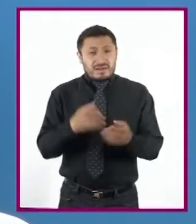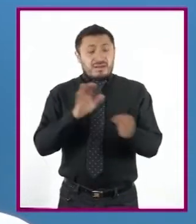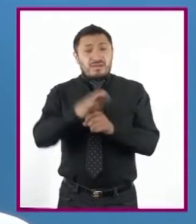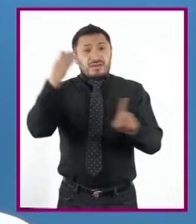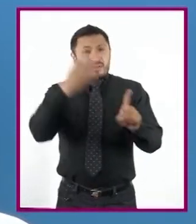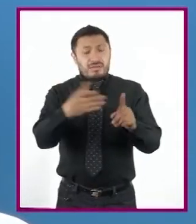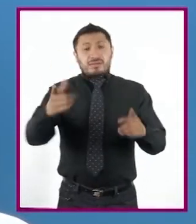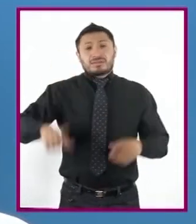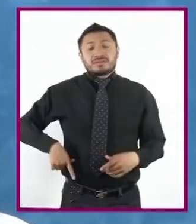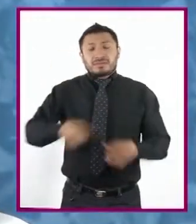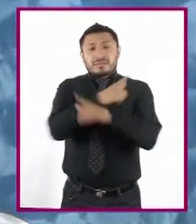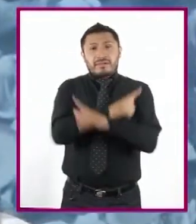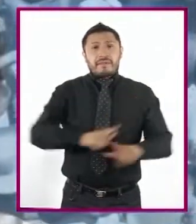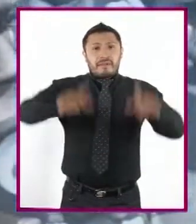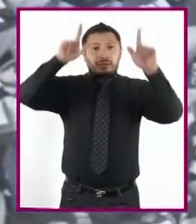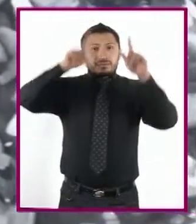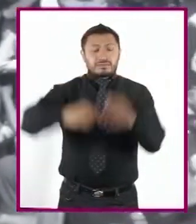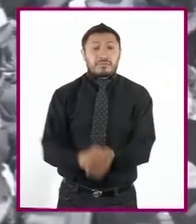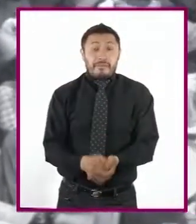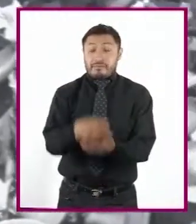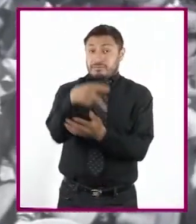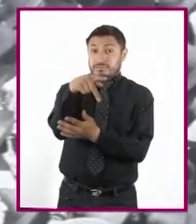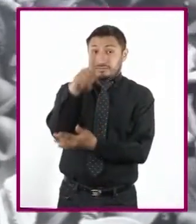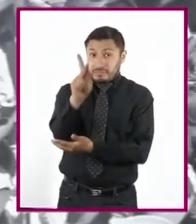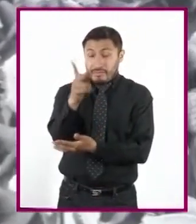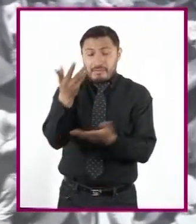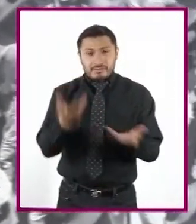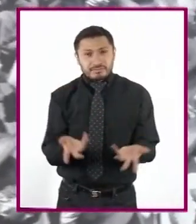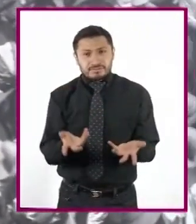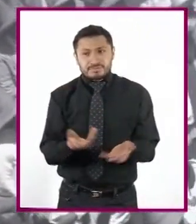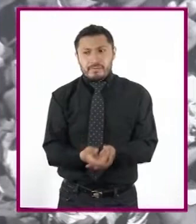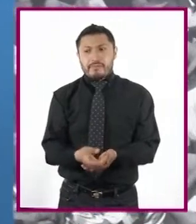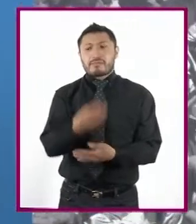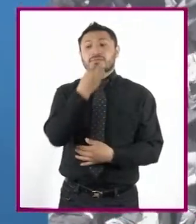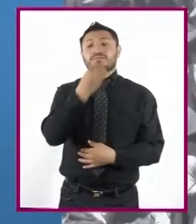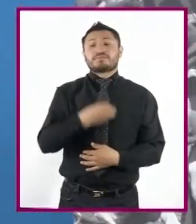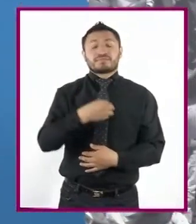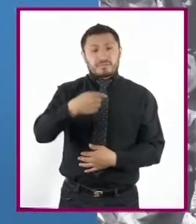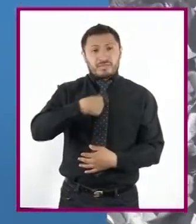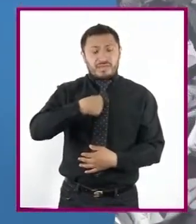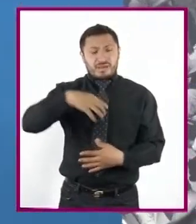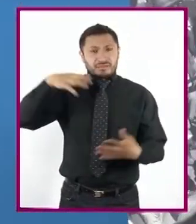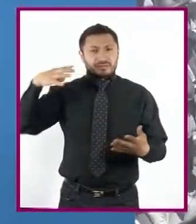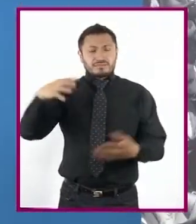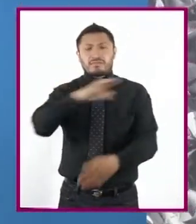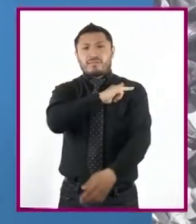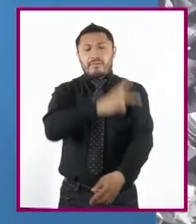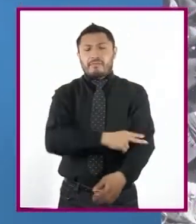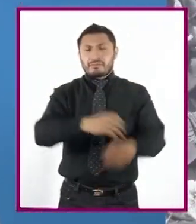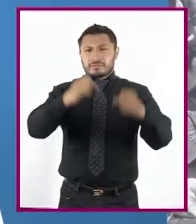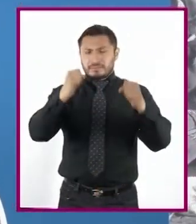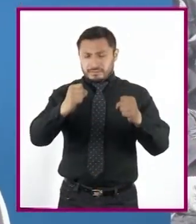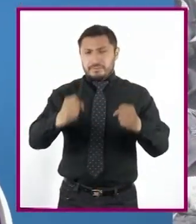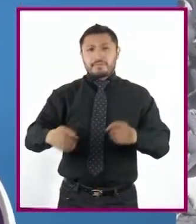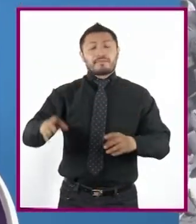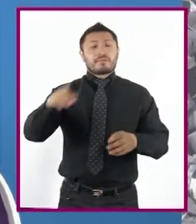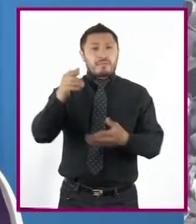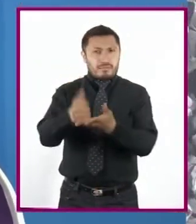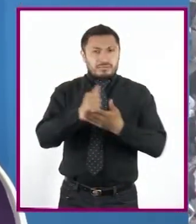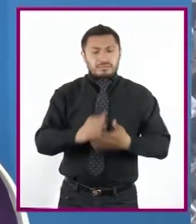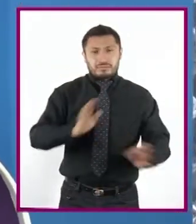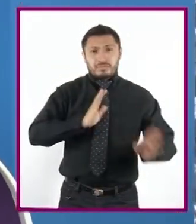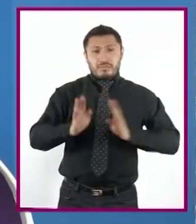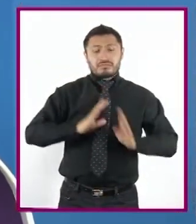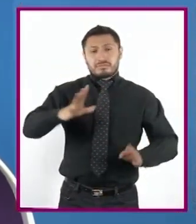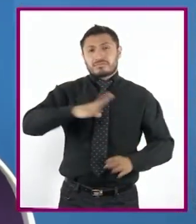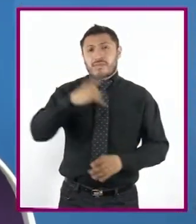gobierno libre. Sin embargo, a pesar de que yo obtuve el poder principalmente por el ejército, tuvo lugar